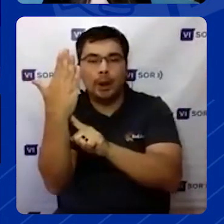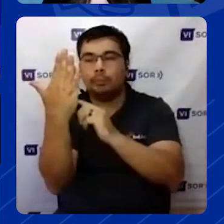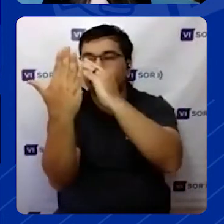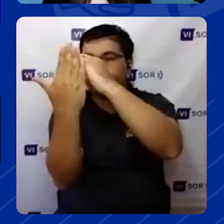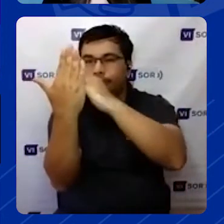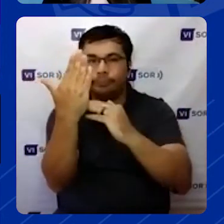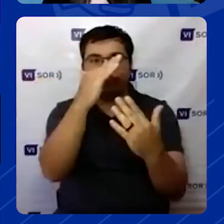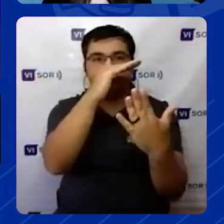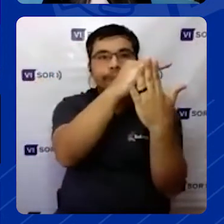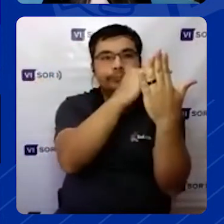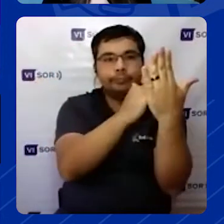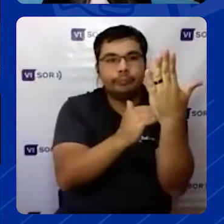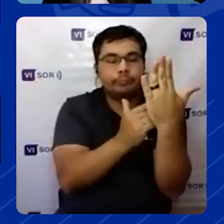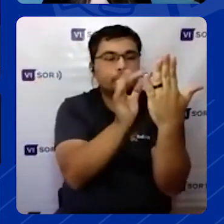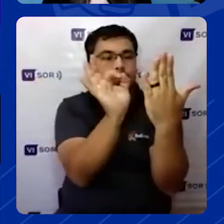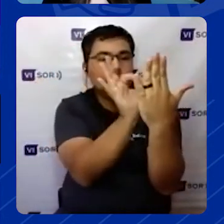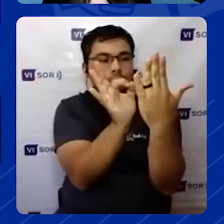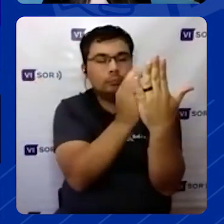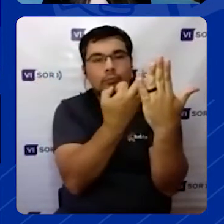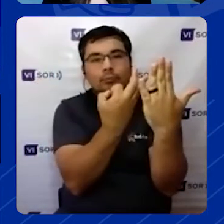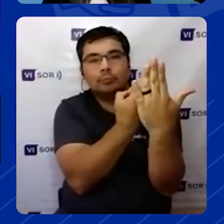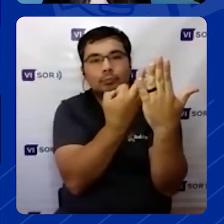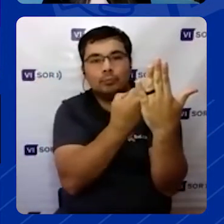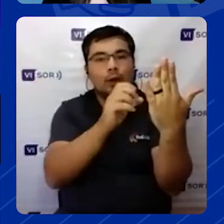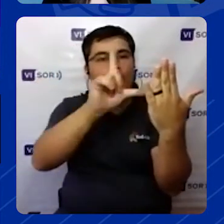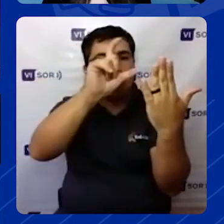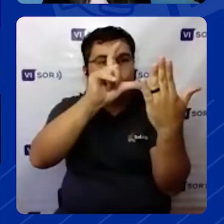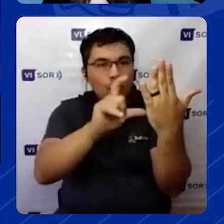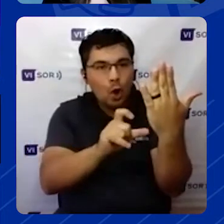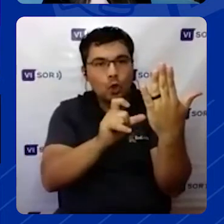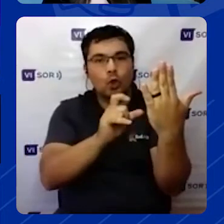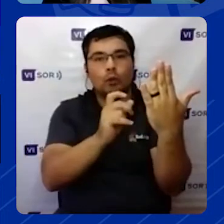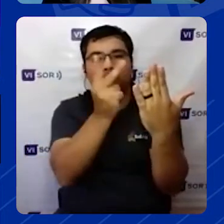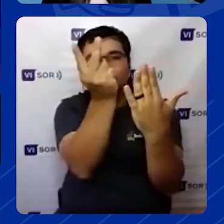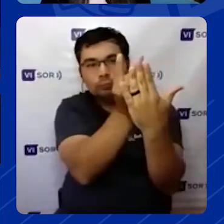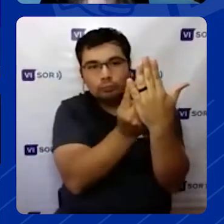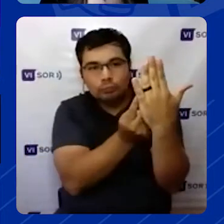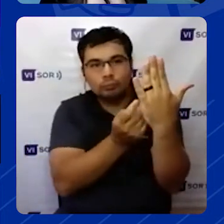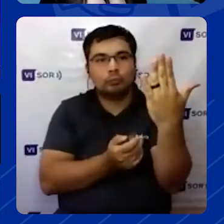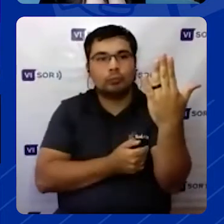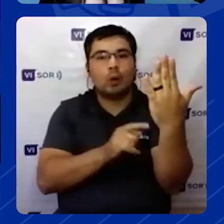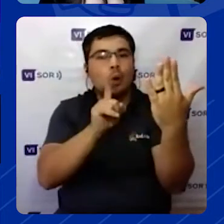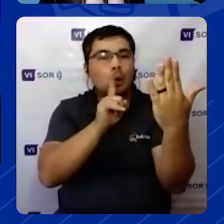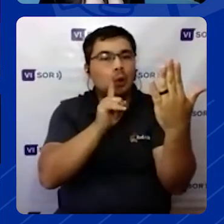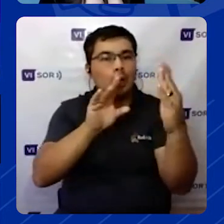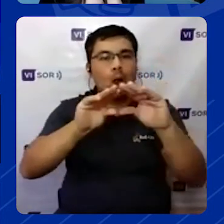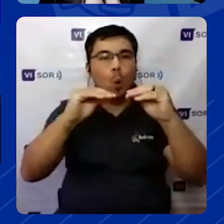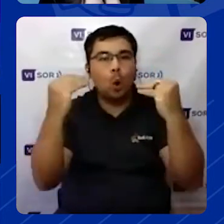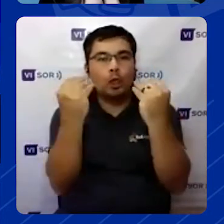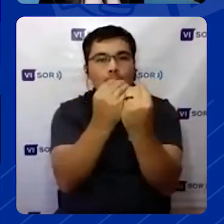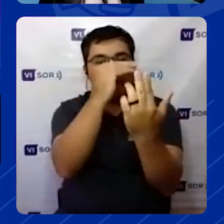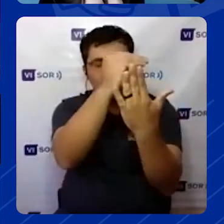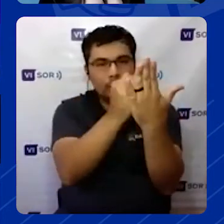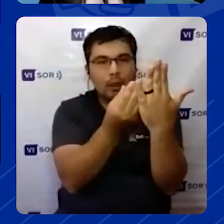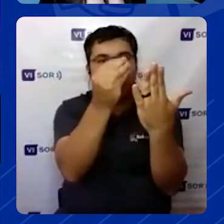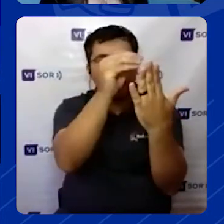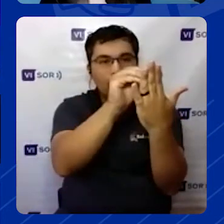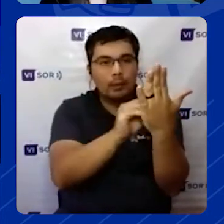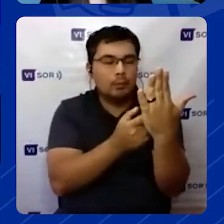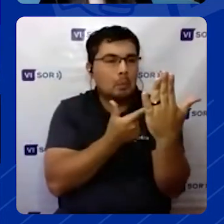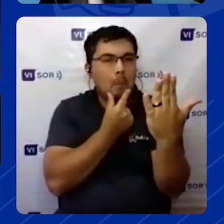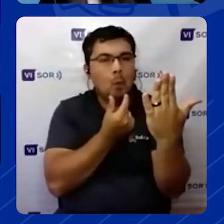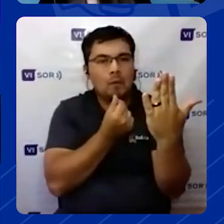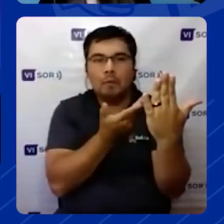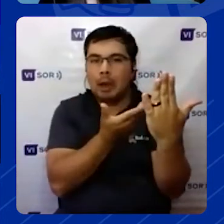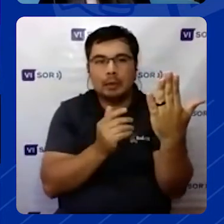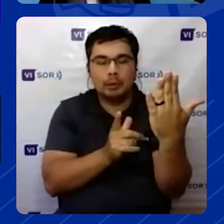mejor imágenes, pictogramas, o que tenga un contenido de textual muy claro, o por ejemplo, algo tan simple que parece como